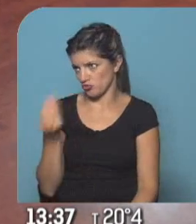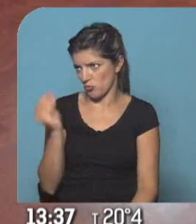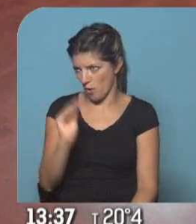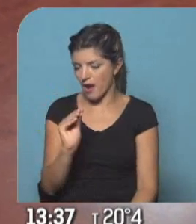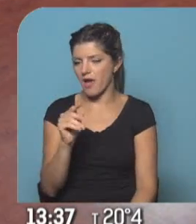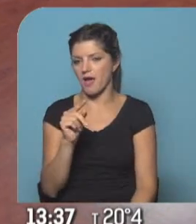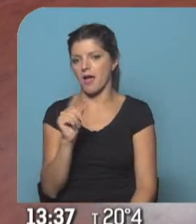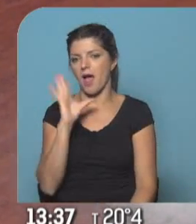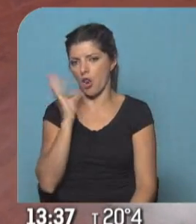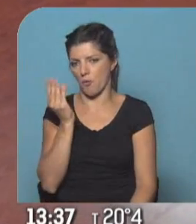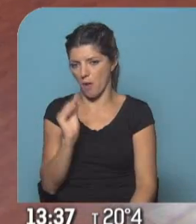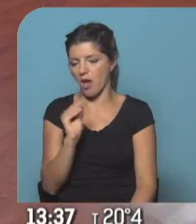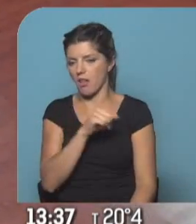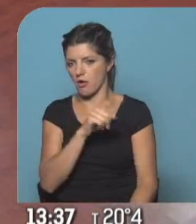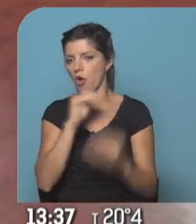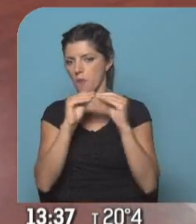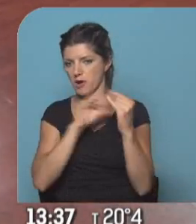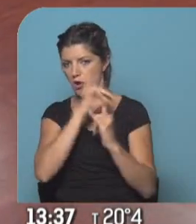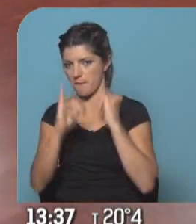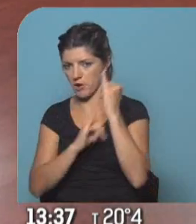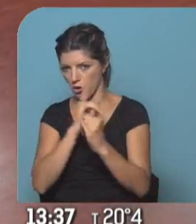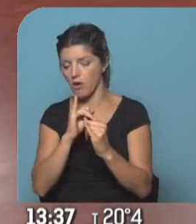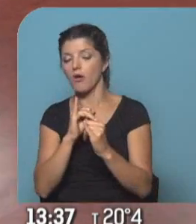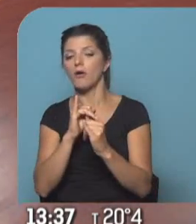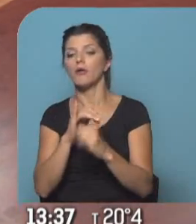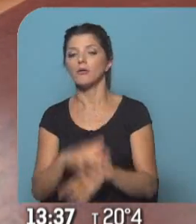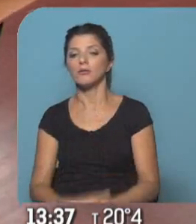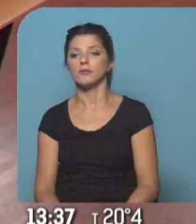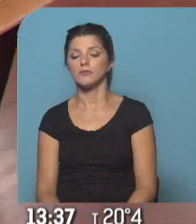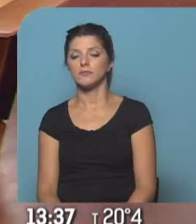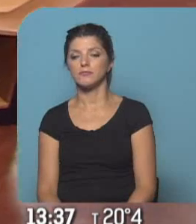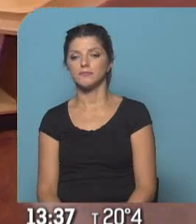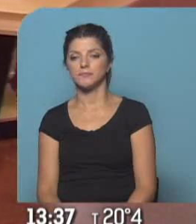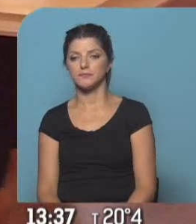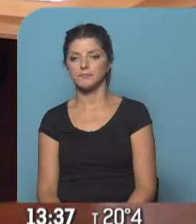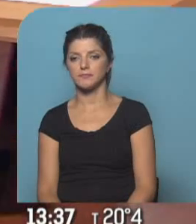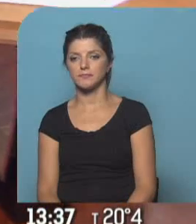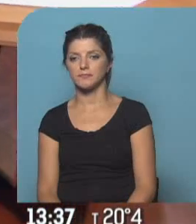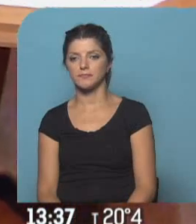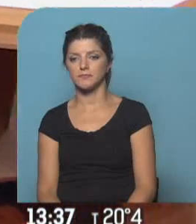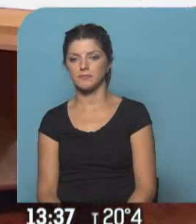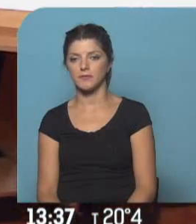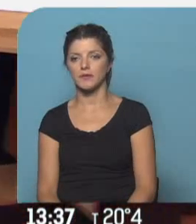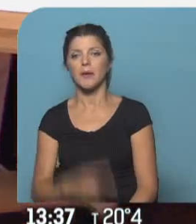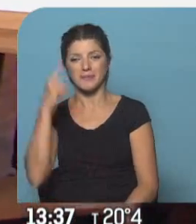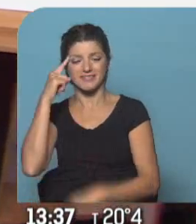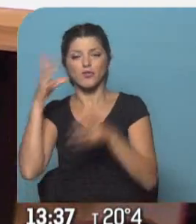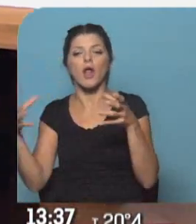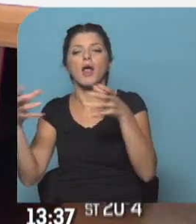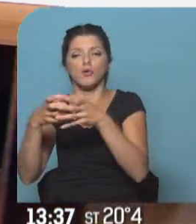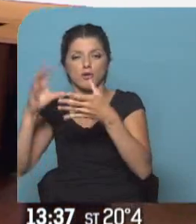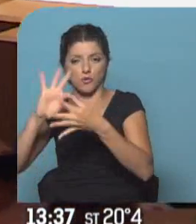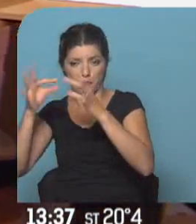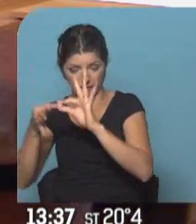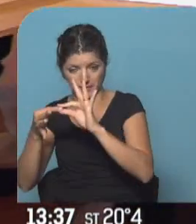lo que estaba recién relatando José, que es en esta construcción de la Unión Europea, ¿no? Que es el tema de